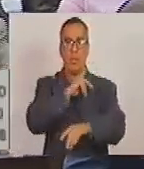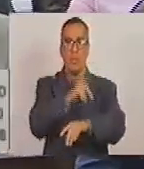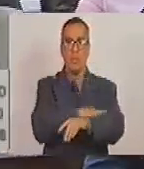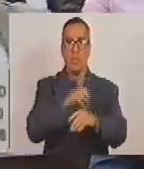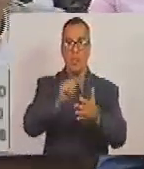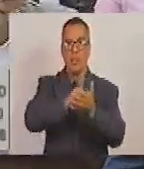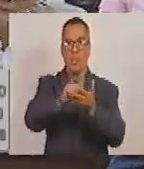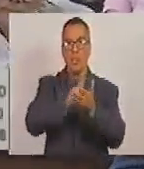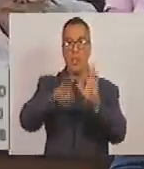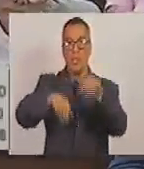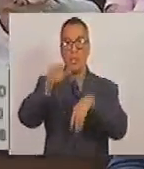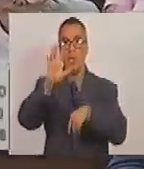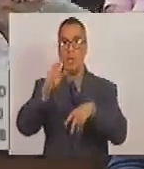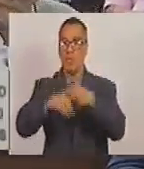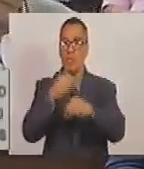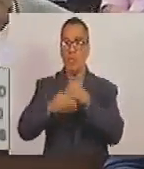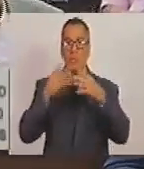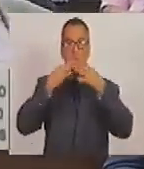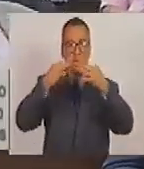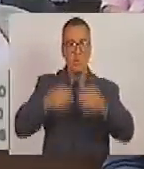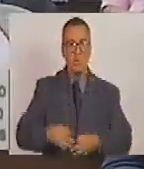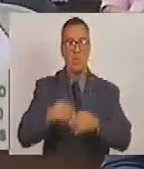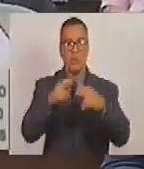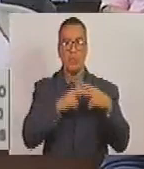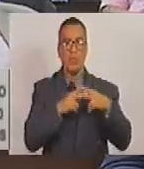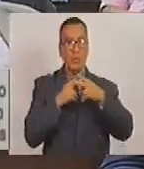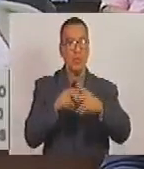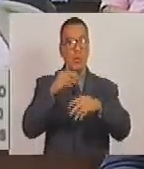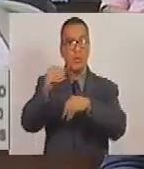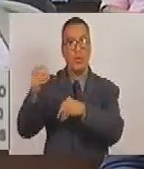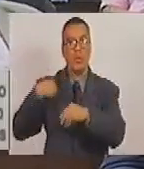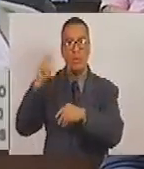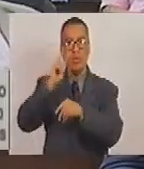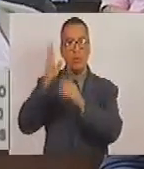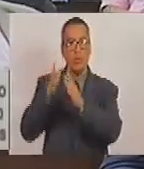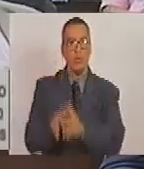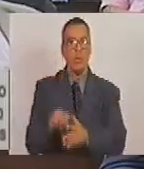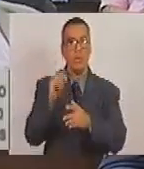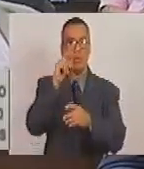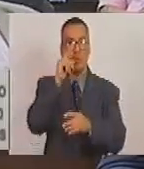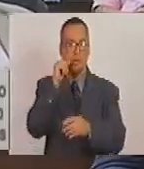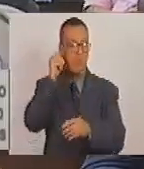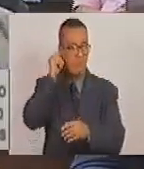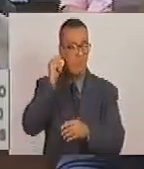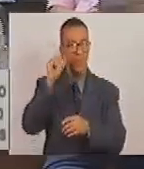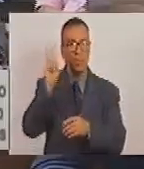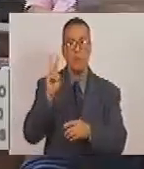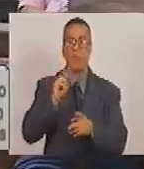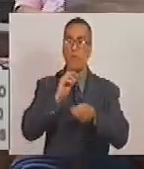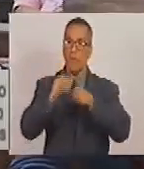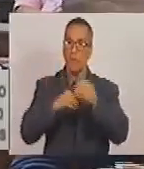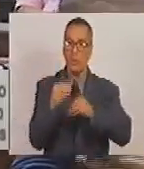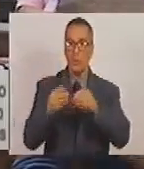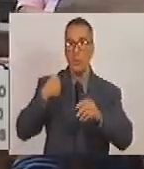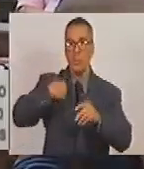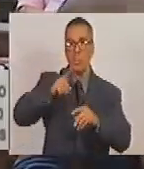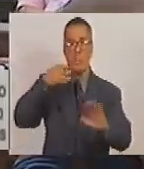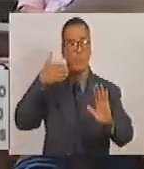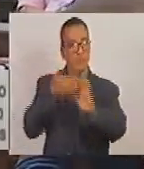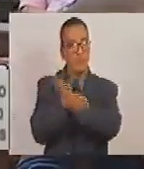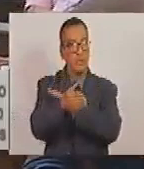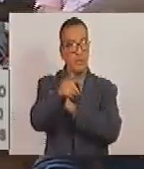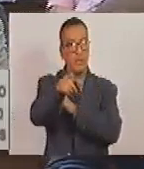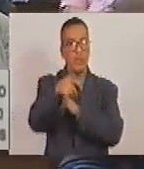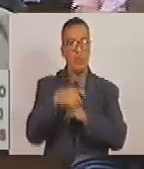15, que establece garantizar los honores correspondientes a aquellos venezolanos y venezolanas que de alguna manera hayan tenido